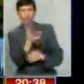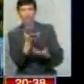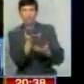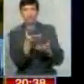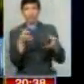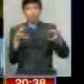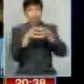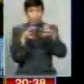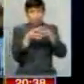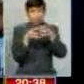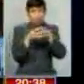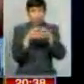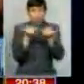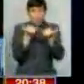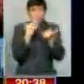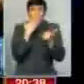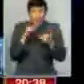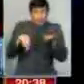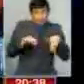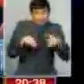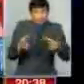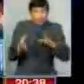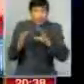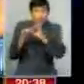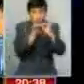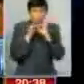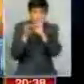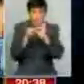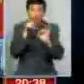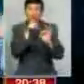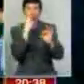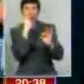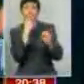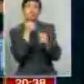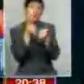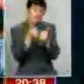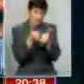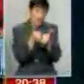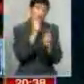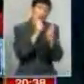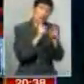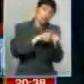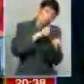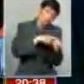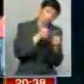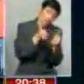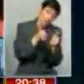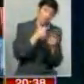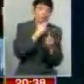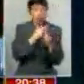colectivo, que hoy por momento estuvo bien y por momento estuvo